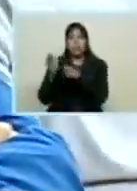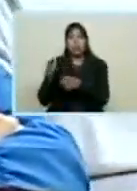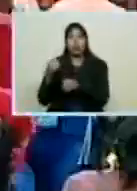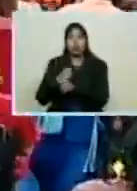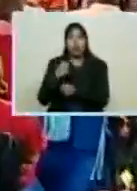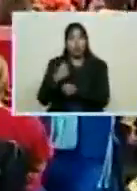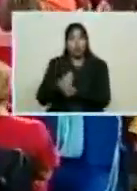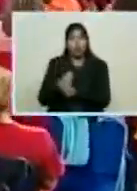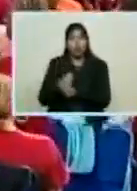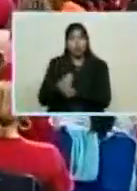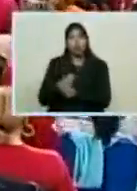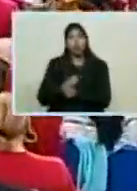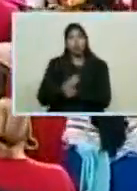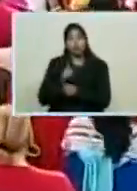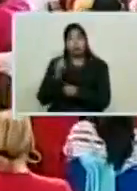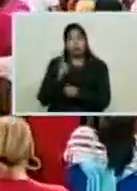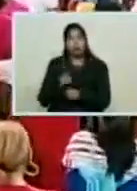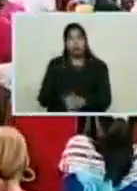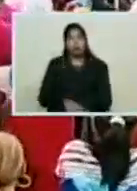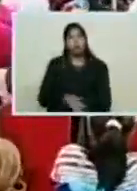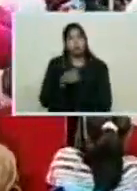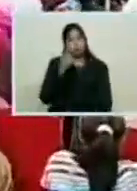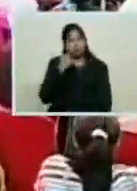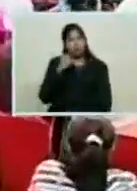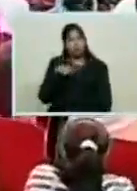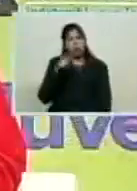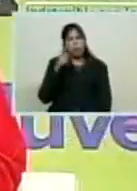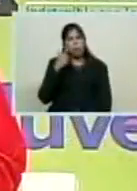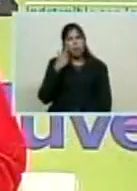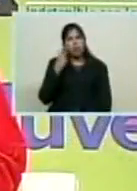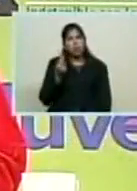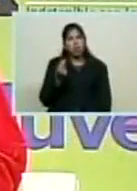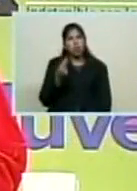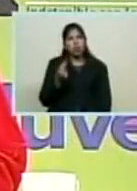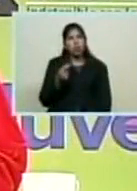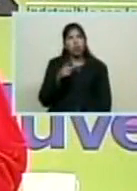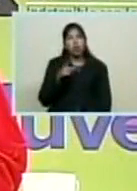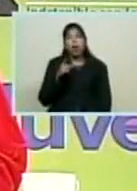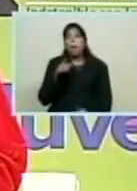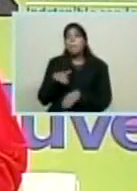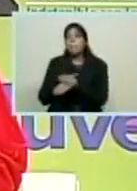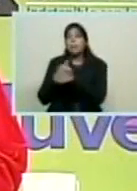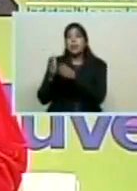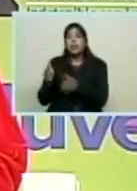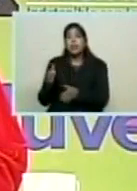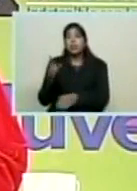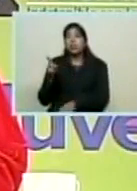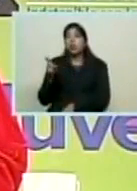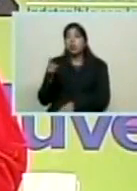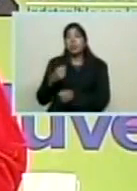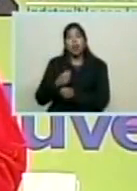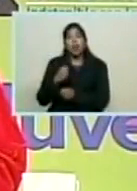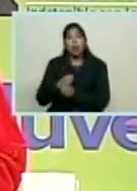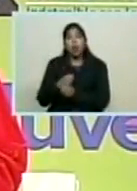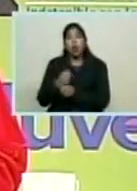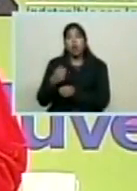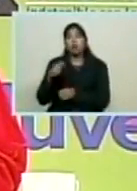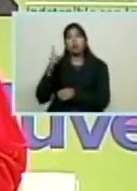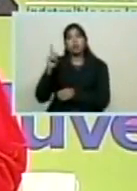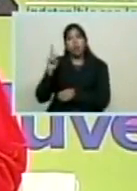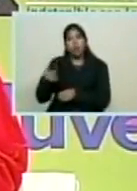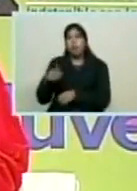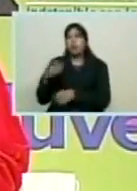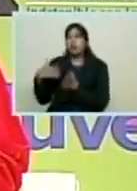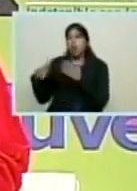Trabajo, para que ustedes vean lo que es un gobierno revolucionario. El ministro del Trabajo es un maestro de escuela,